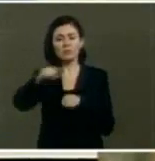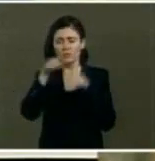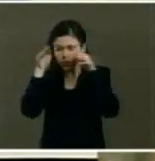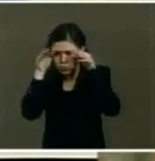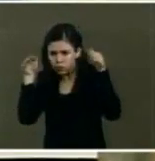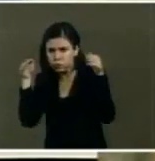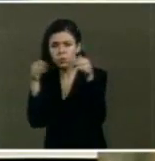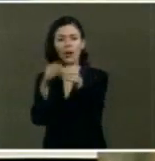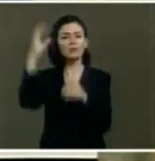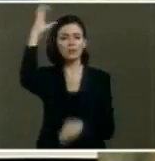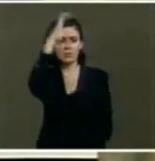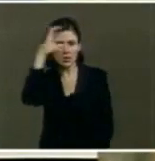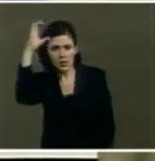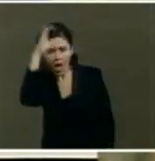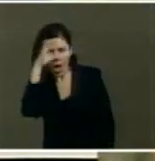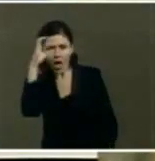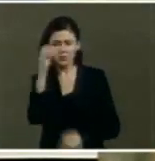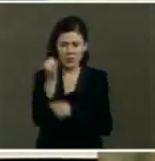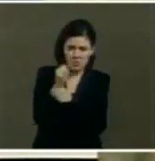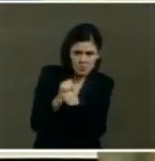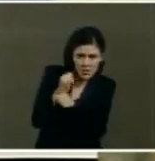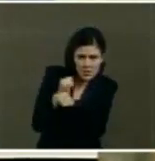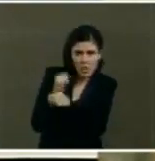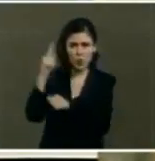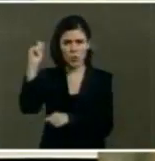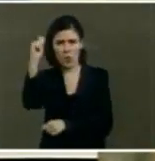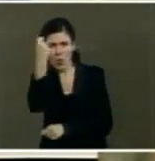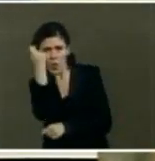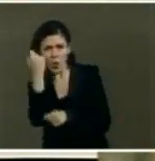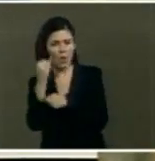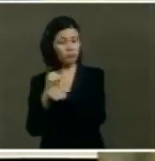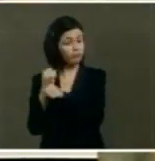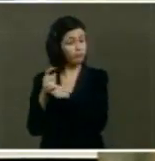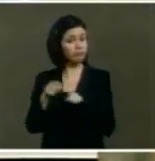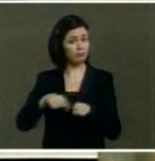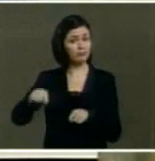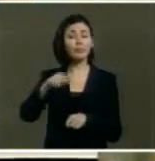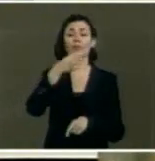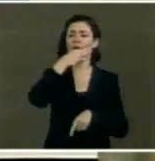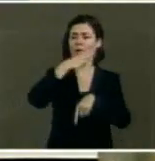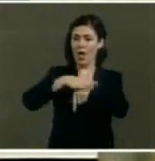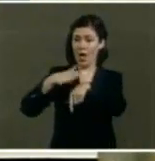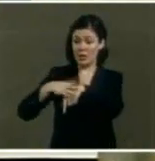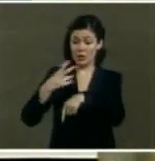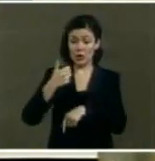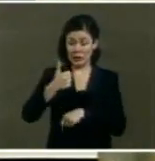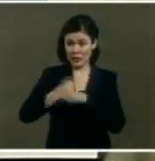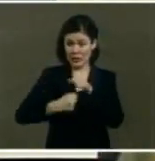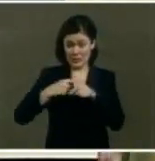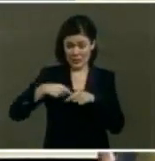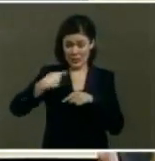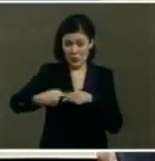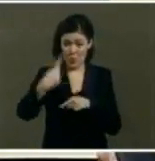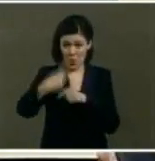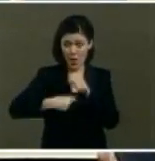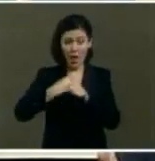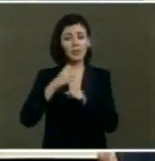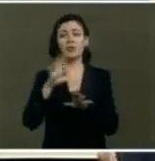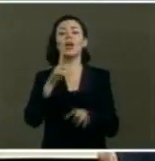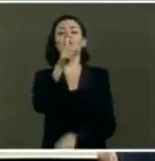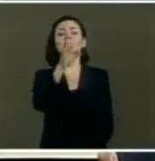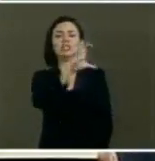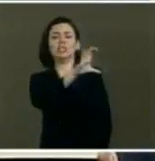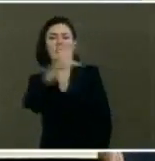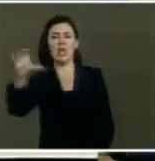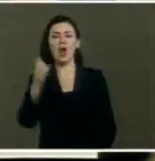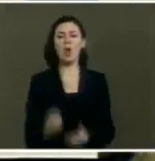quiero anunciar que vamos a cerrar el sexenio con 100 nuevas instituciones tecnológicas de educación superior en